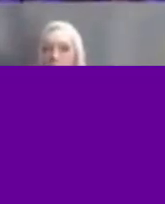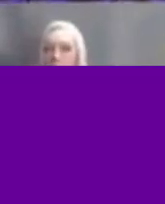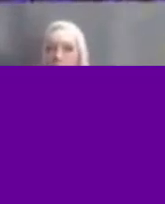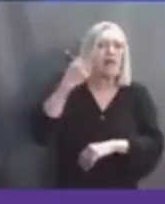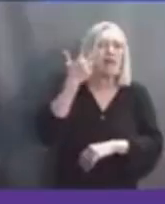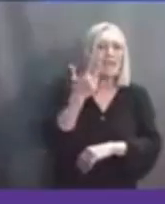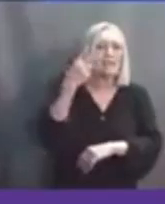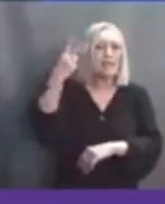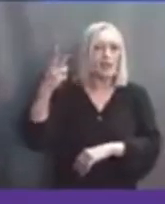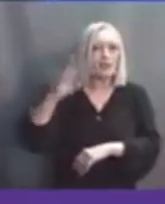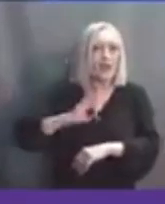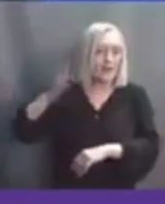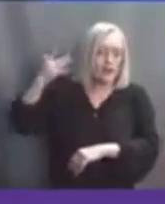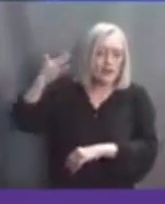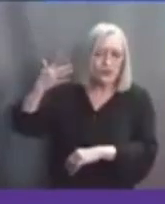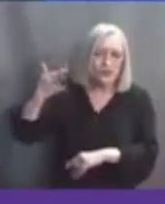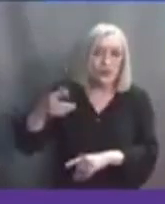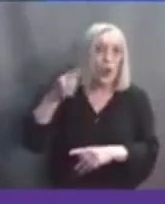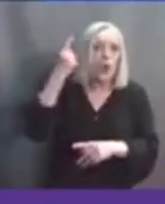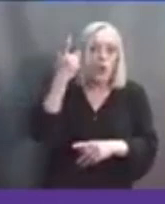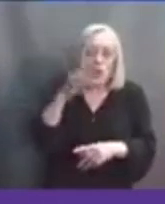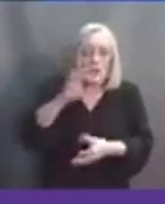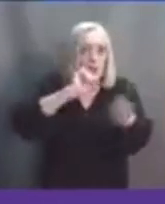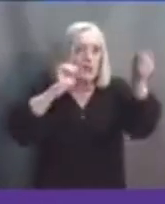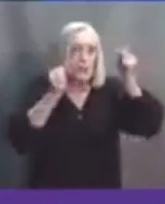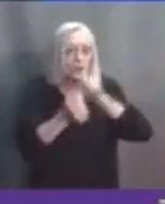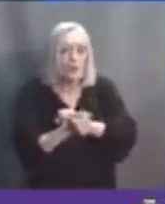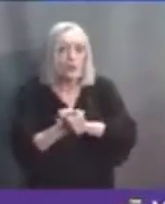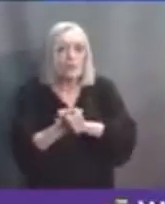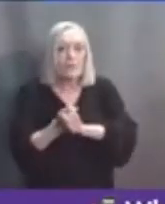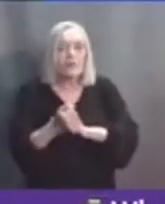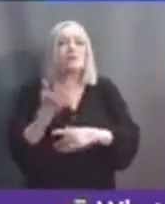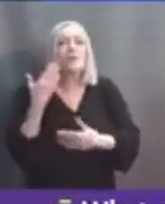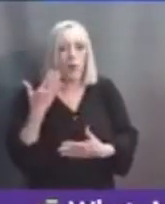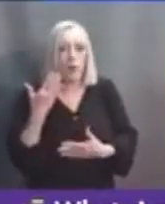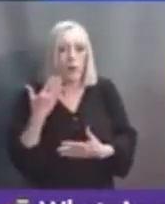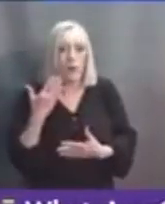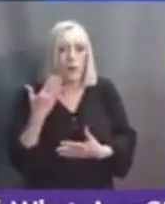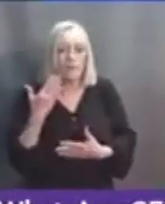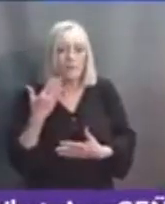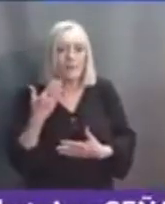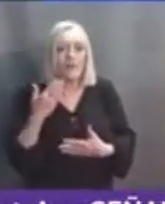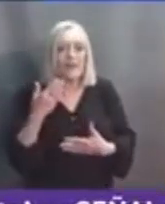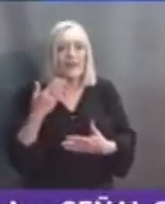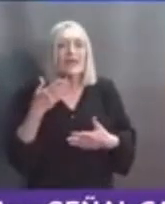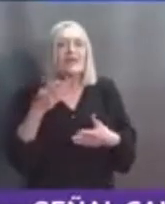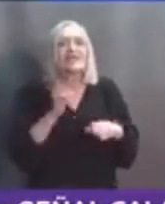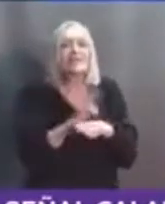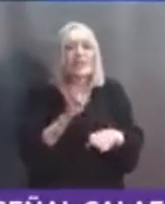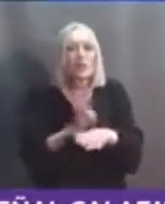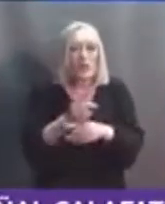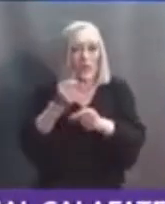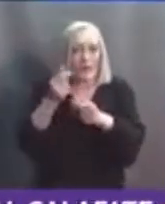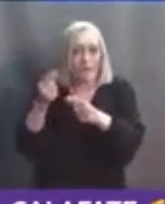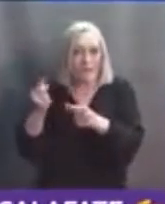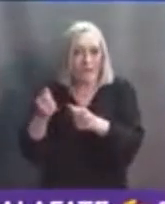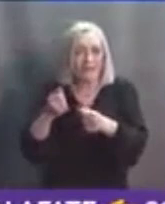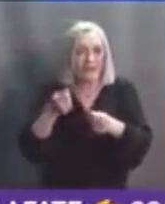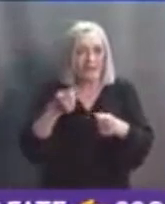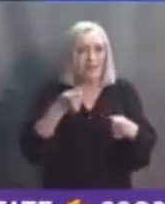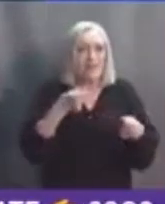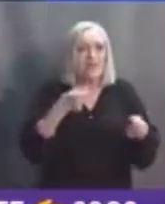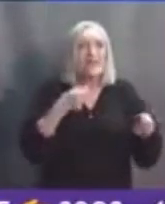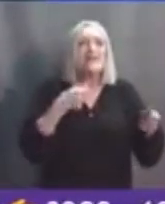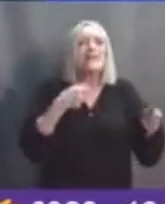cambiarlas es el momento de probar si se la plata alcanza